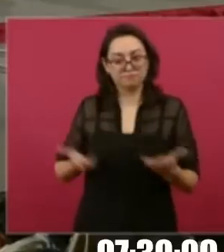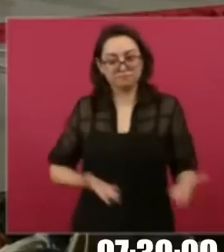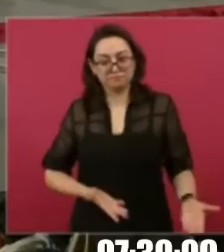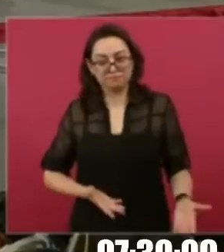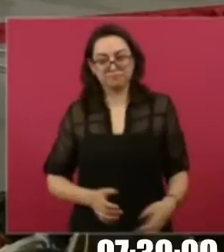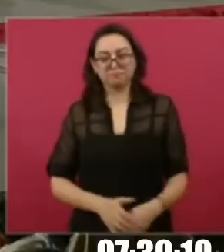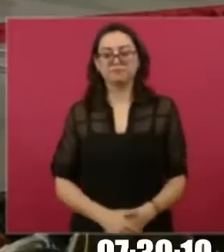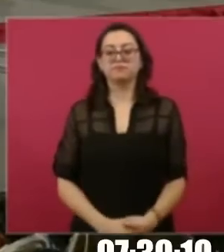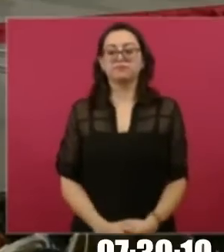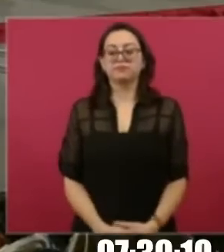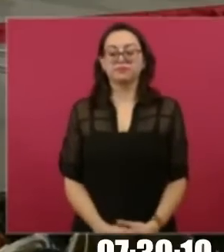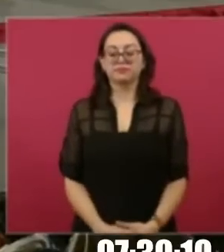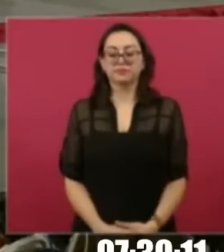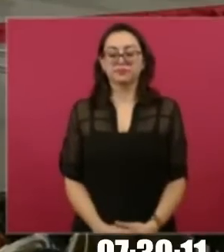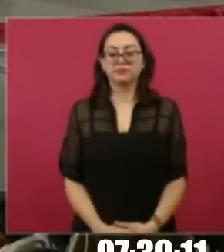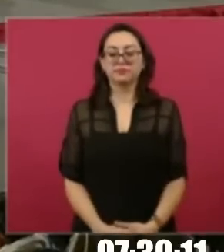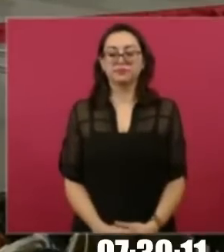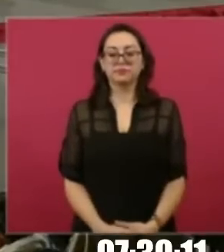favor